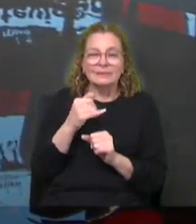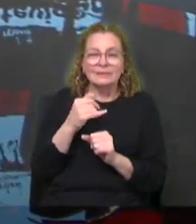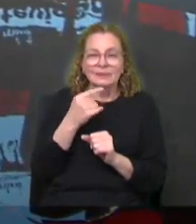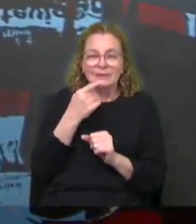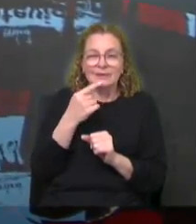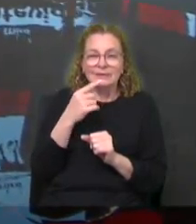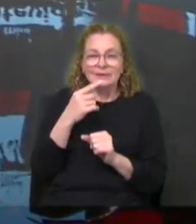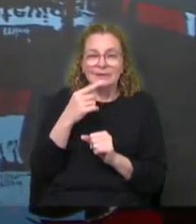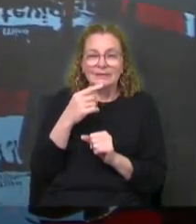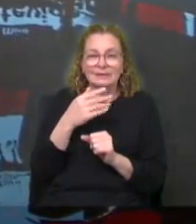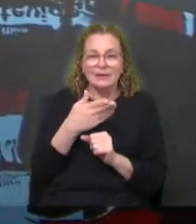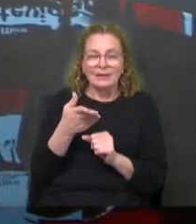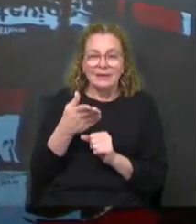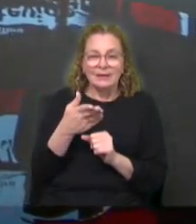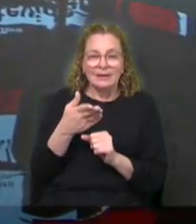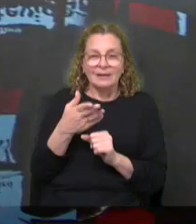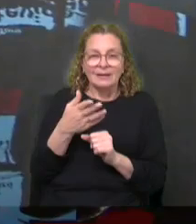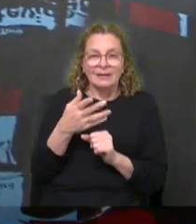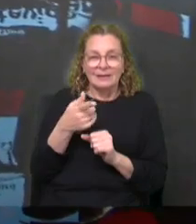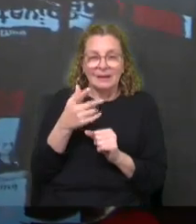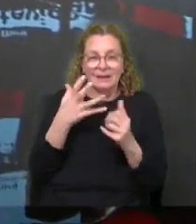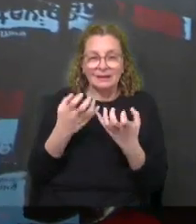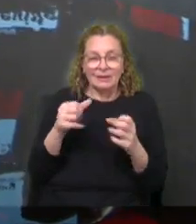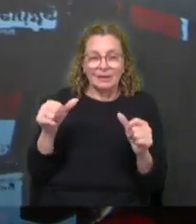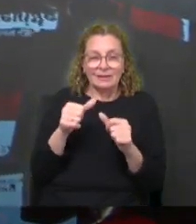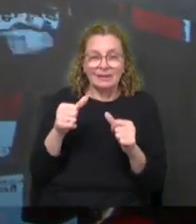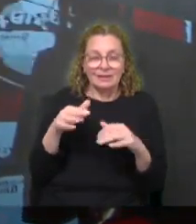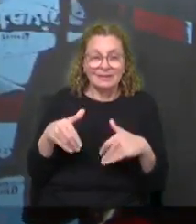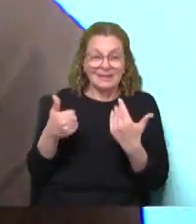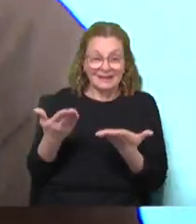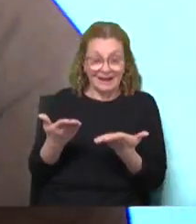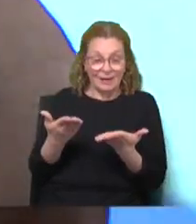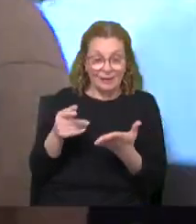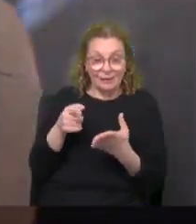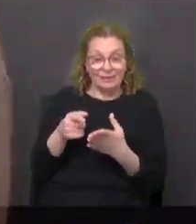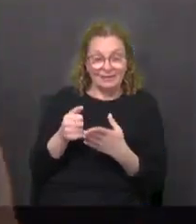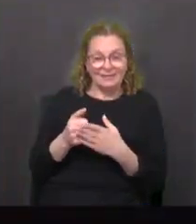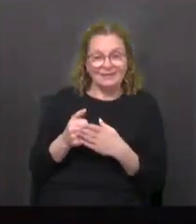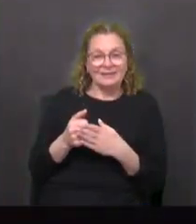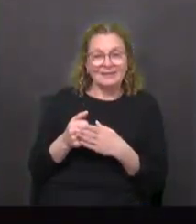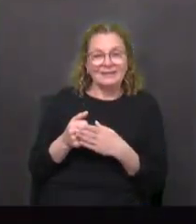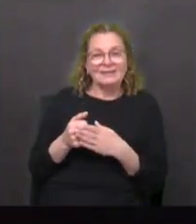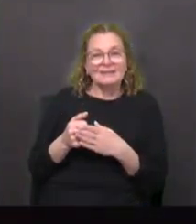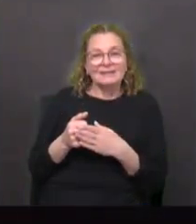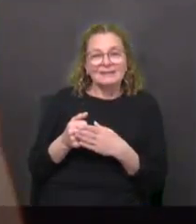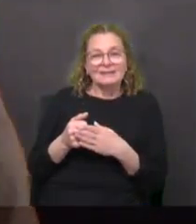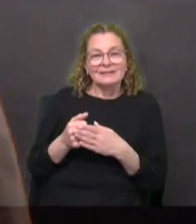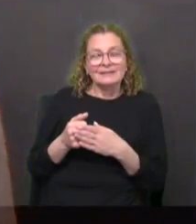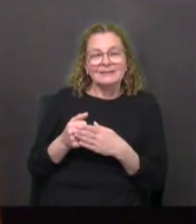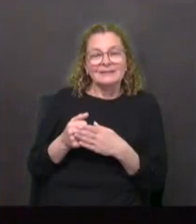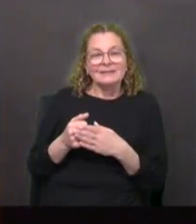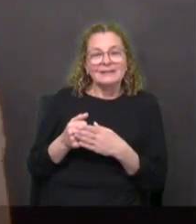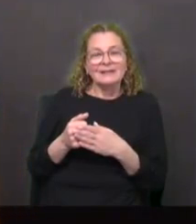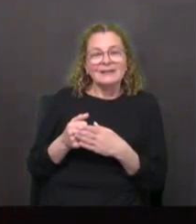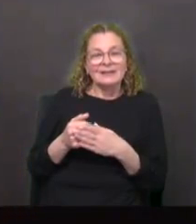aire, ¿no? Se nota que te estoy diciendo a vos. Te regalo esa tarea. Dale, Pablo. La ganancia es toda